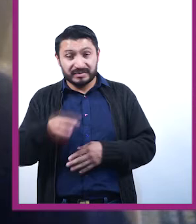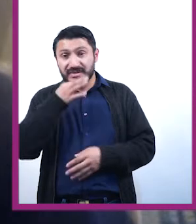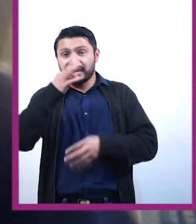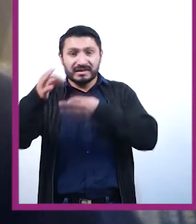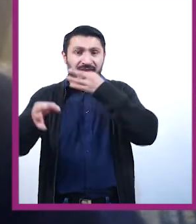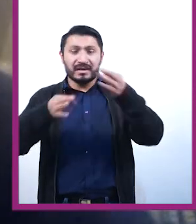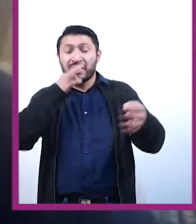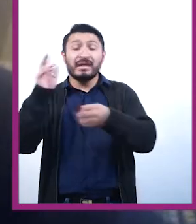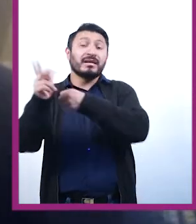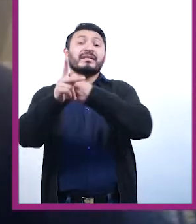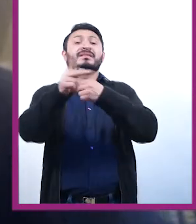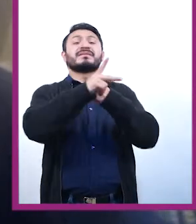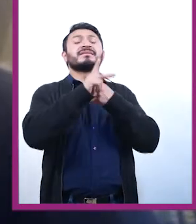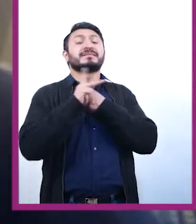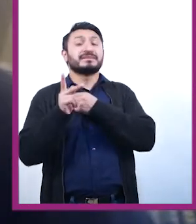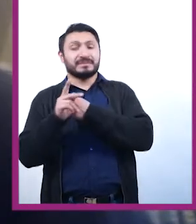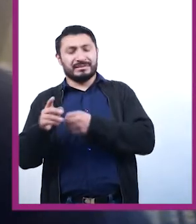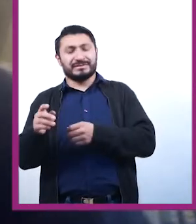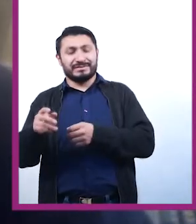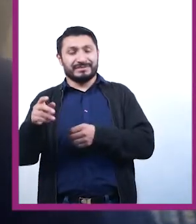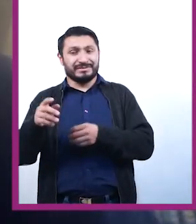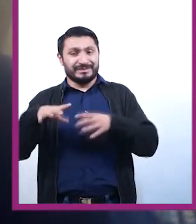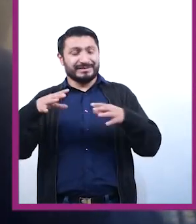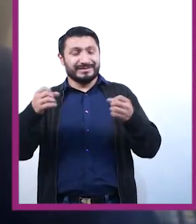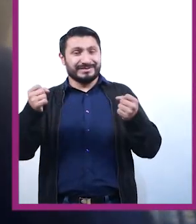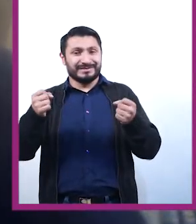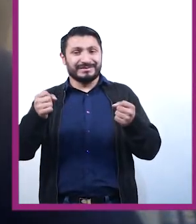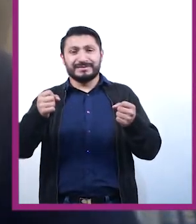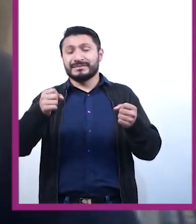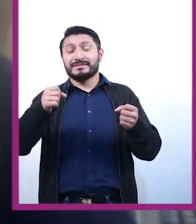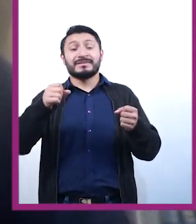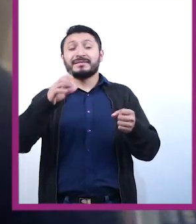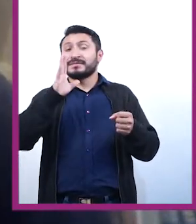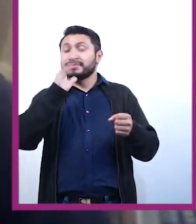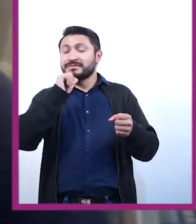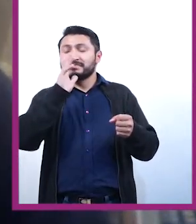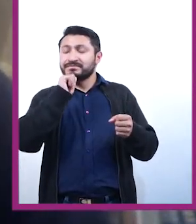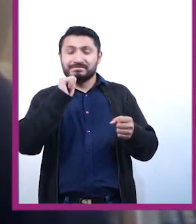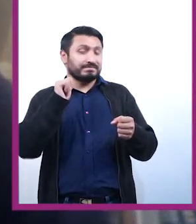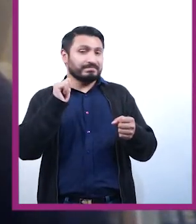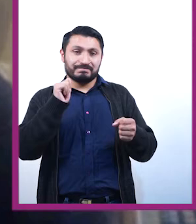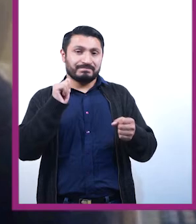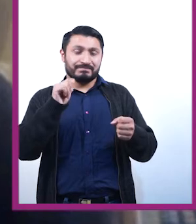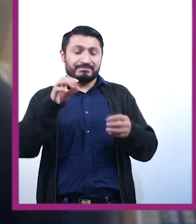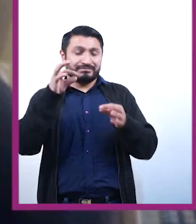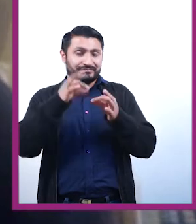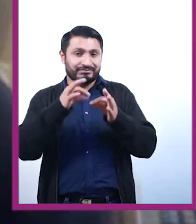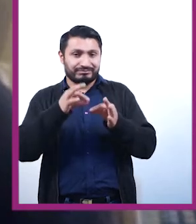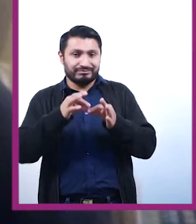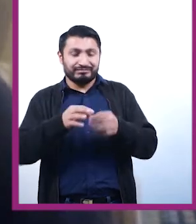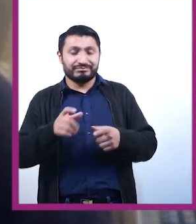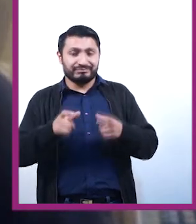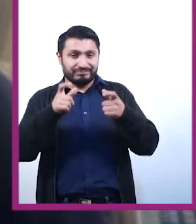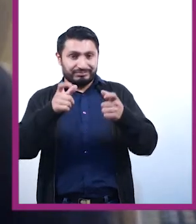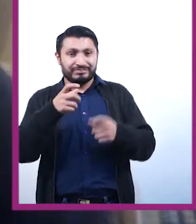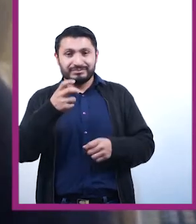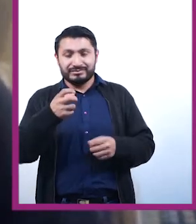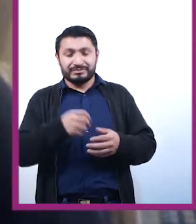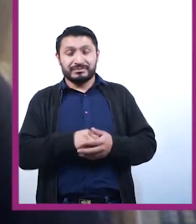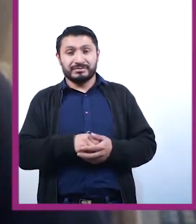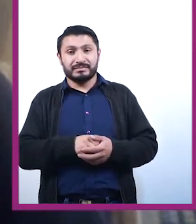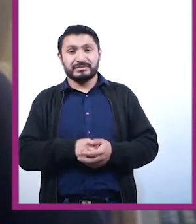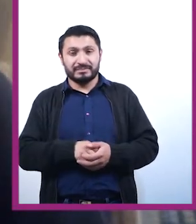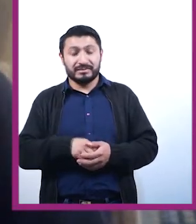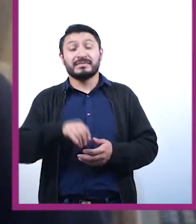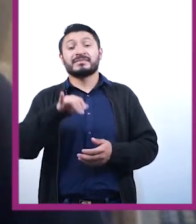otros países, los países que habían ganado, que no podía más cumplir con este pago. Lo que